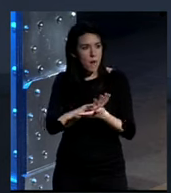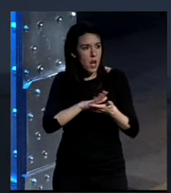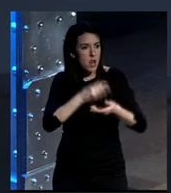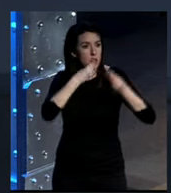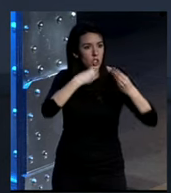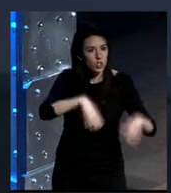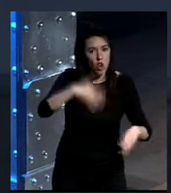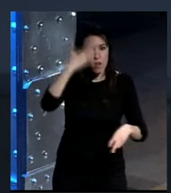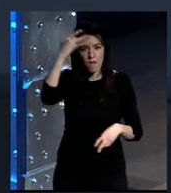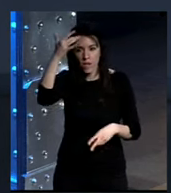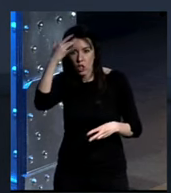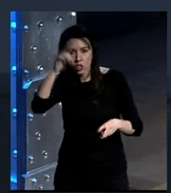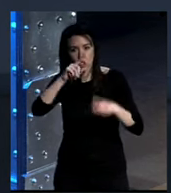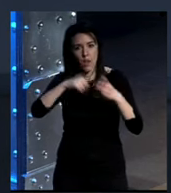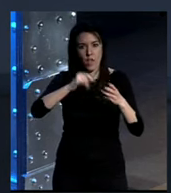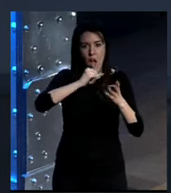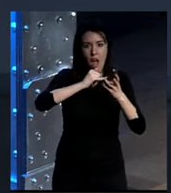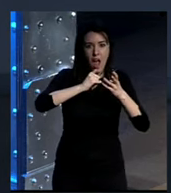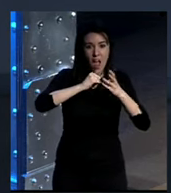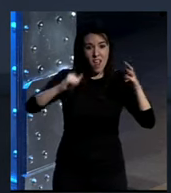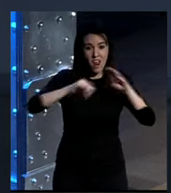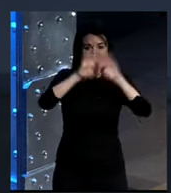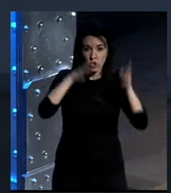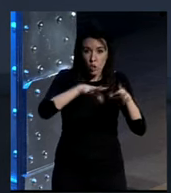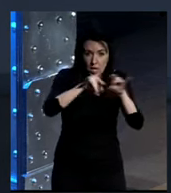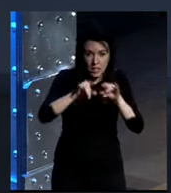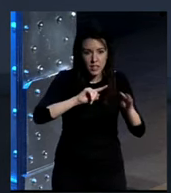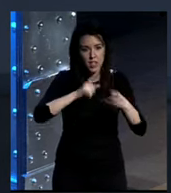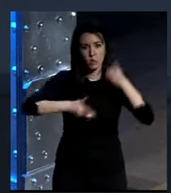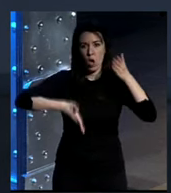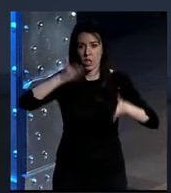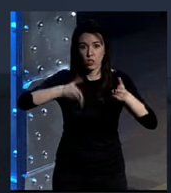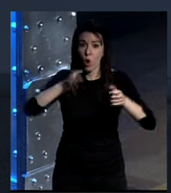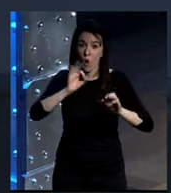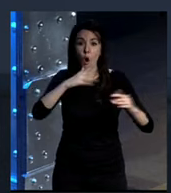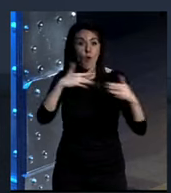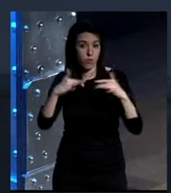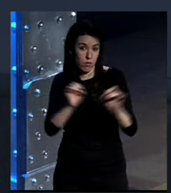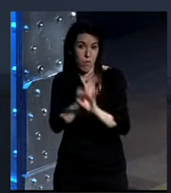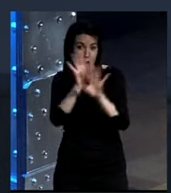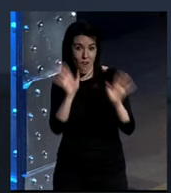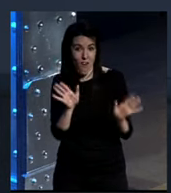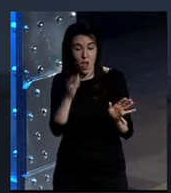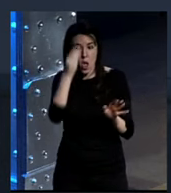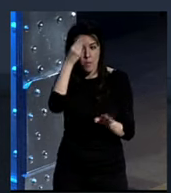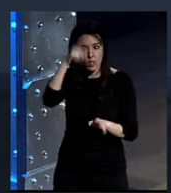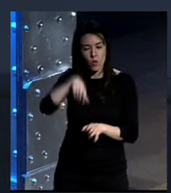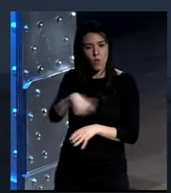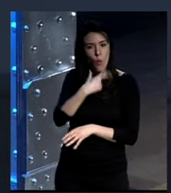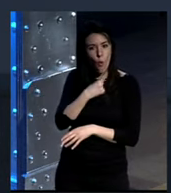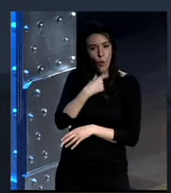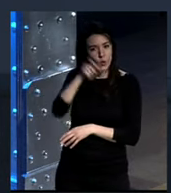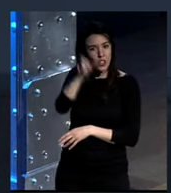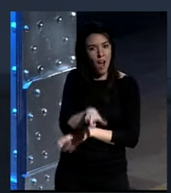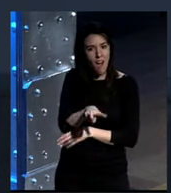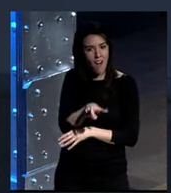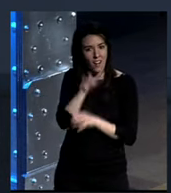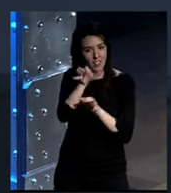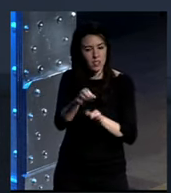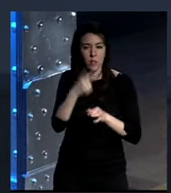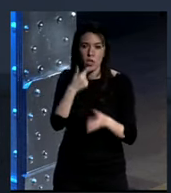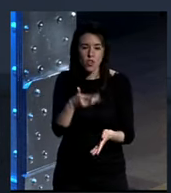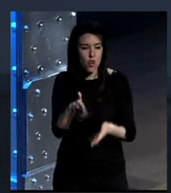de filosofía, de electromagnetismo, de atletismo o de fútbol, por supuesto. Yo creo que además le gustaba. Siempre dijo que